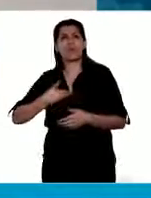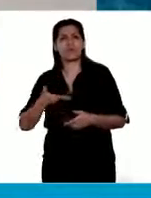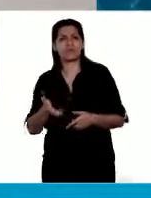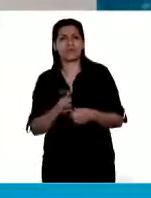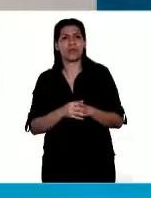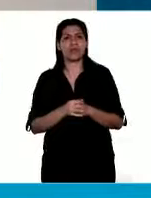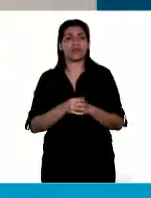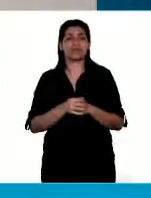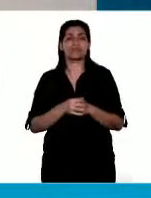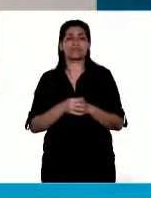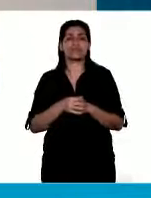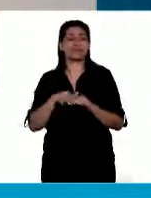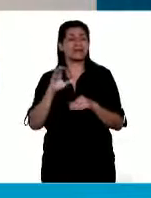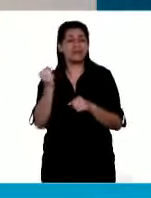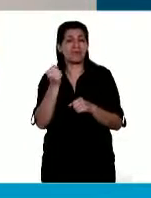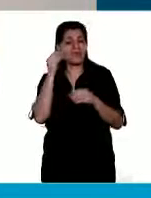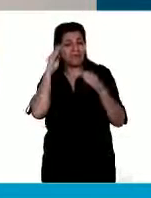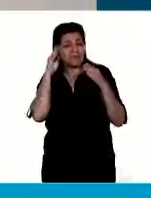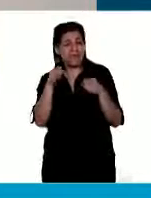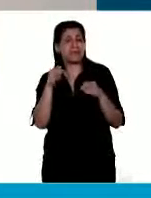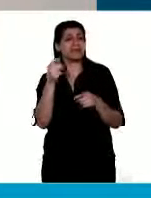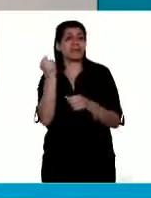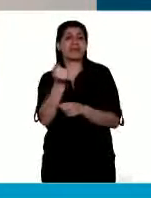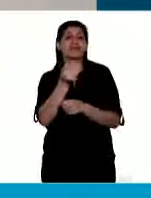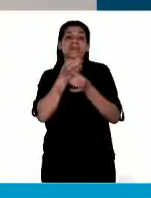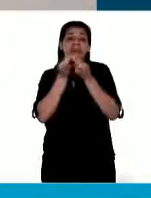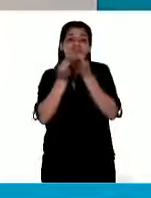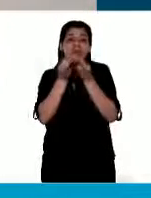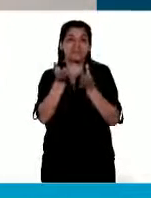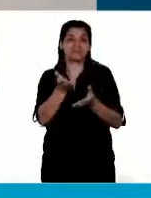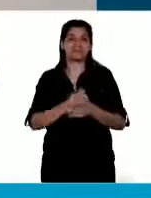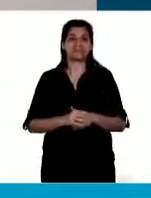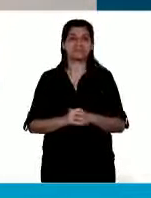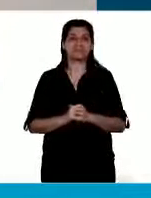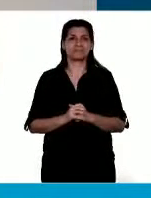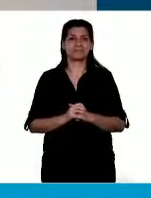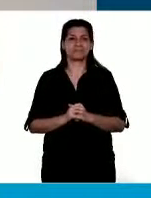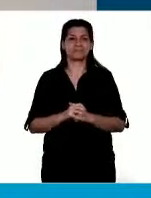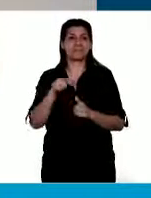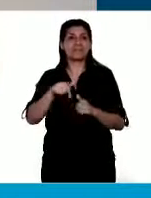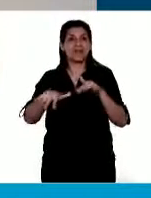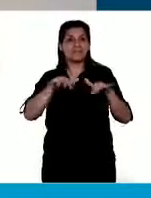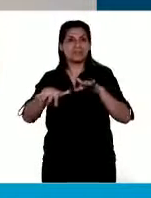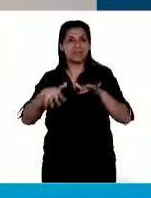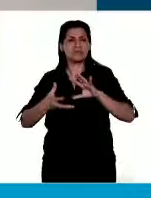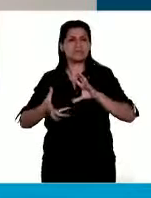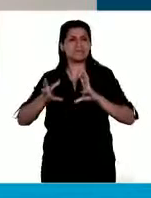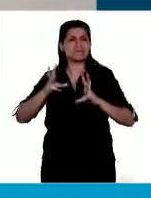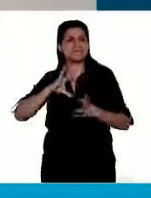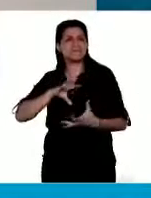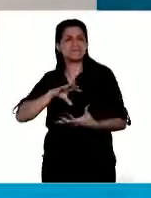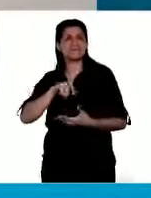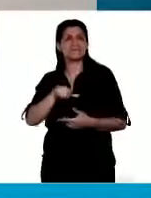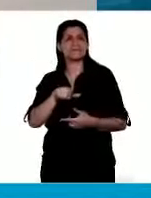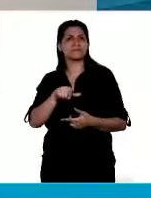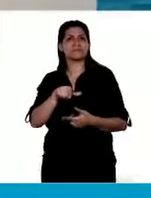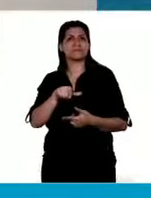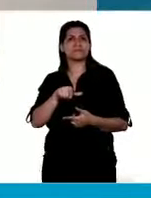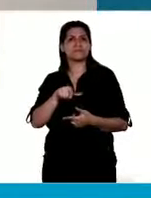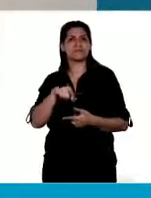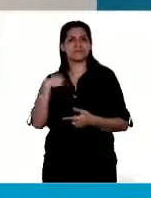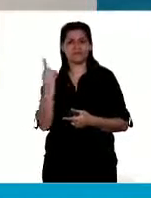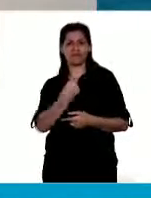el diálogo, señor presidente, el diálogo. Y entonces, ante esta situación de crisis, ¿cuál va a ser nuestra postura